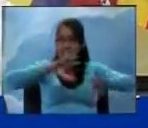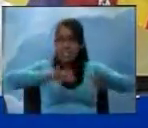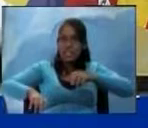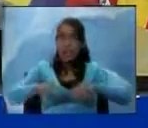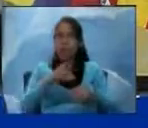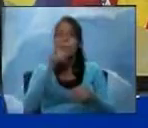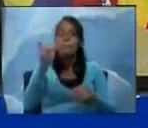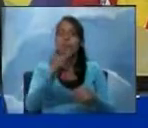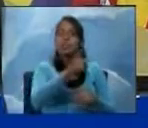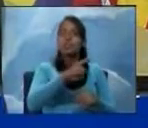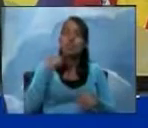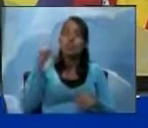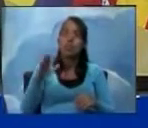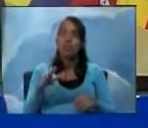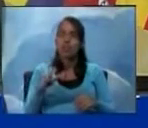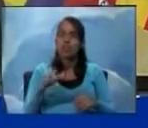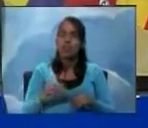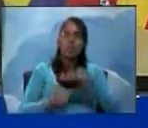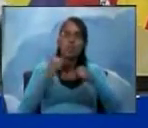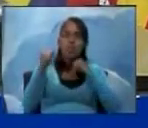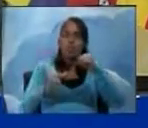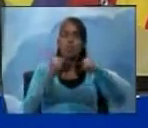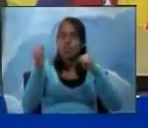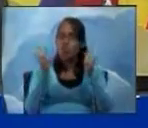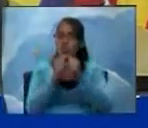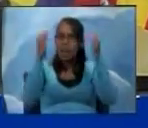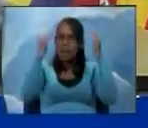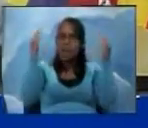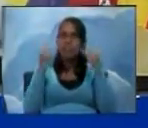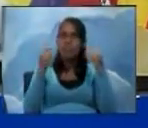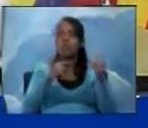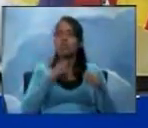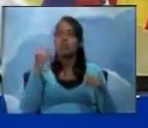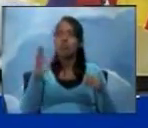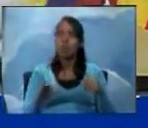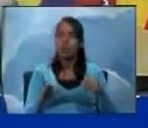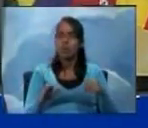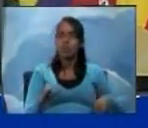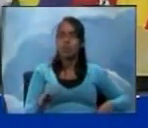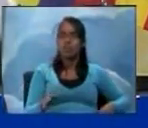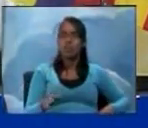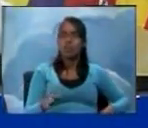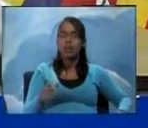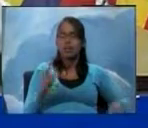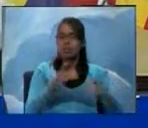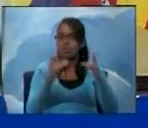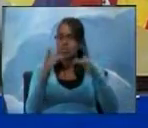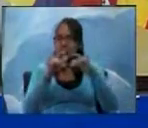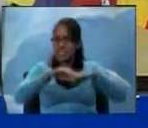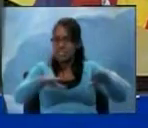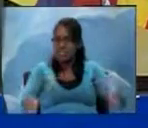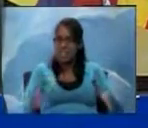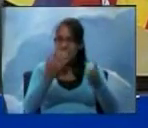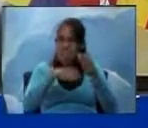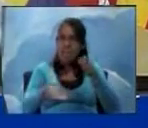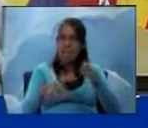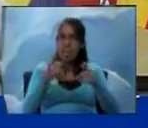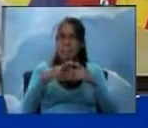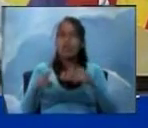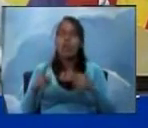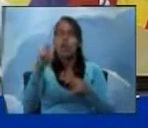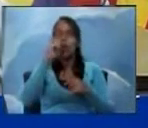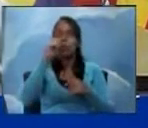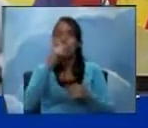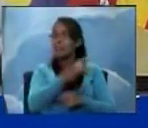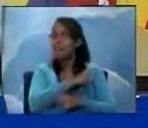fútbol, corriendo con la cabeza de un muerto, le despegaba los miembros a los cadáveres, y aquel hombre se